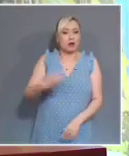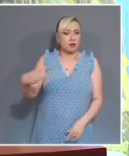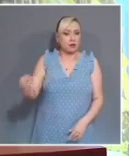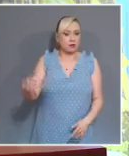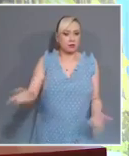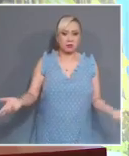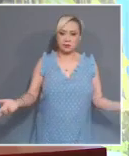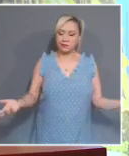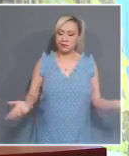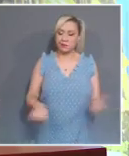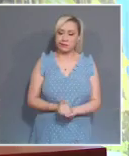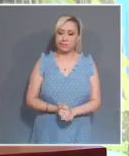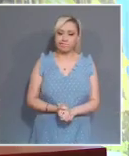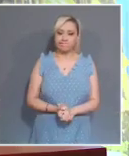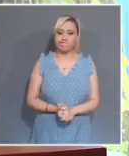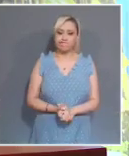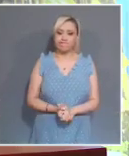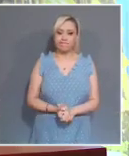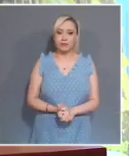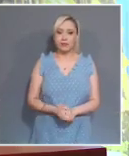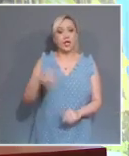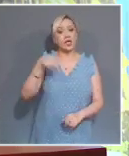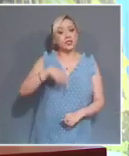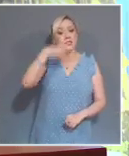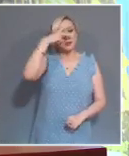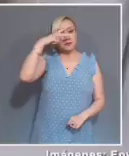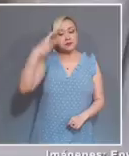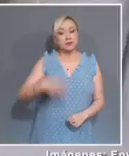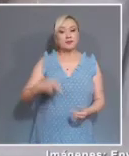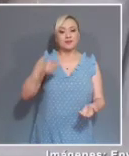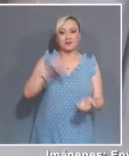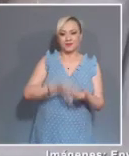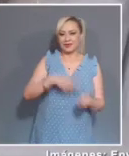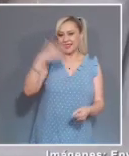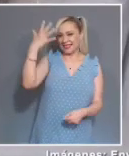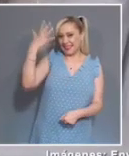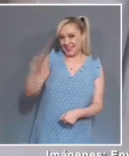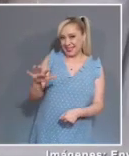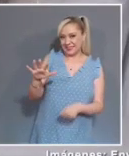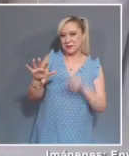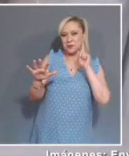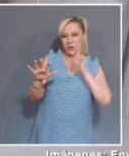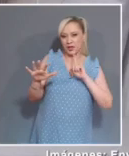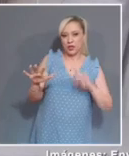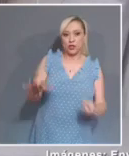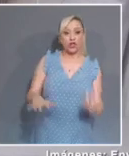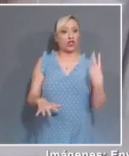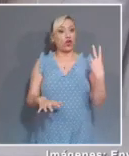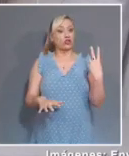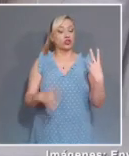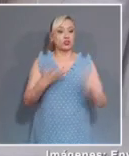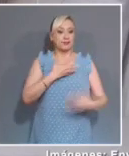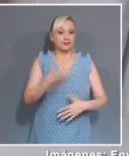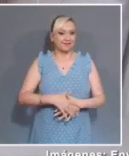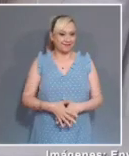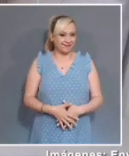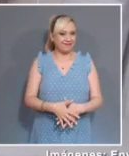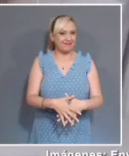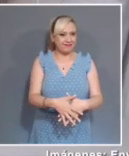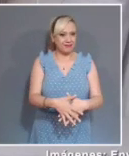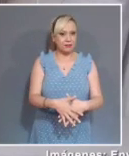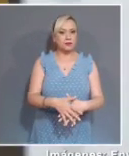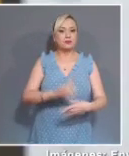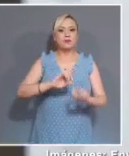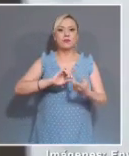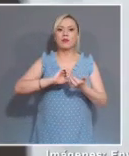Y fíjese que en nuestro país 2 de cada 10 mujeres gestantes presentan depresión antes o después del parto, de acuerdo con